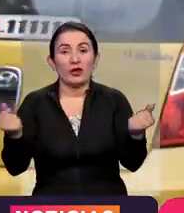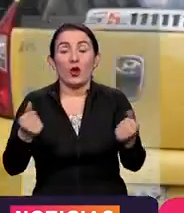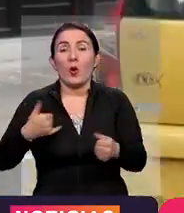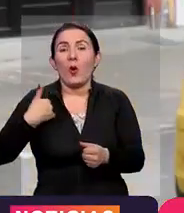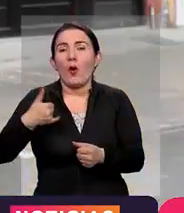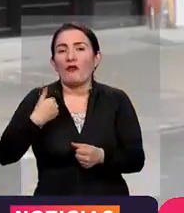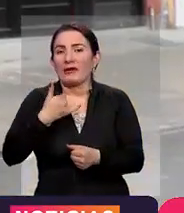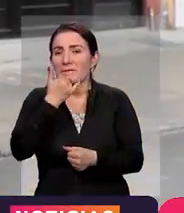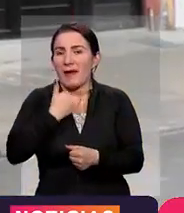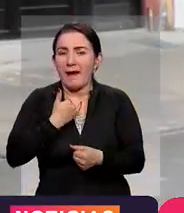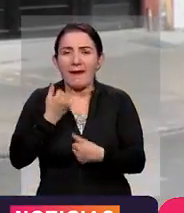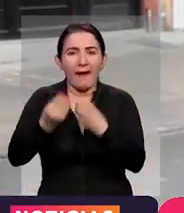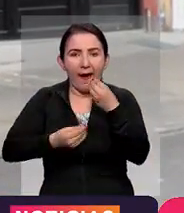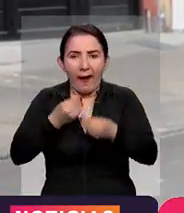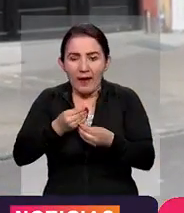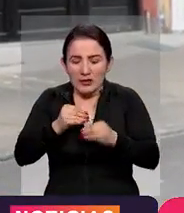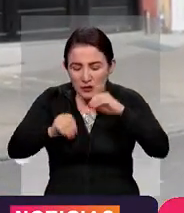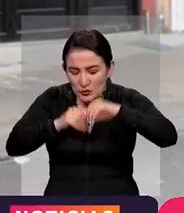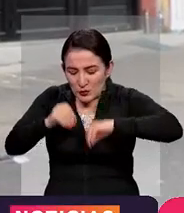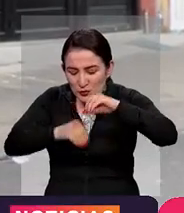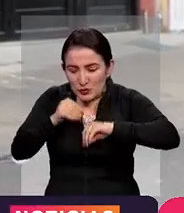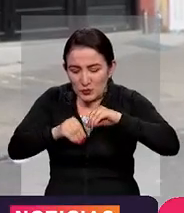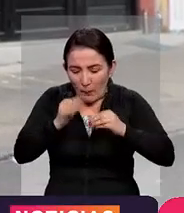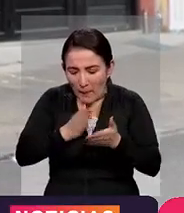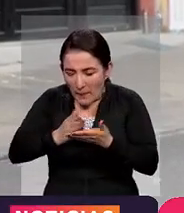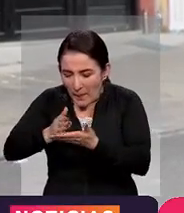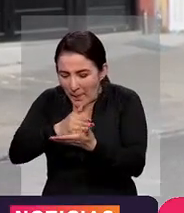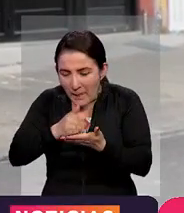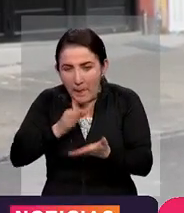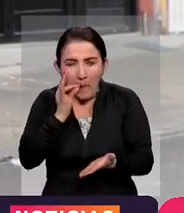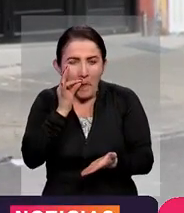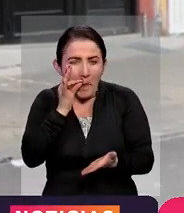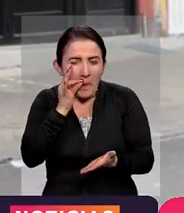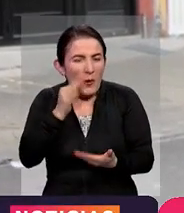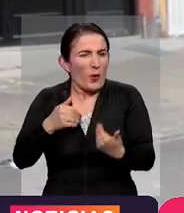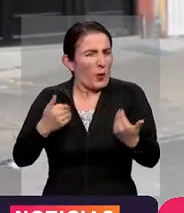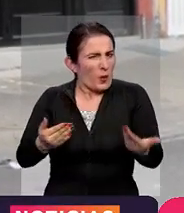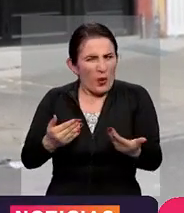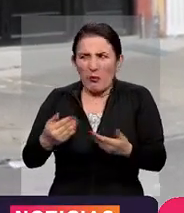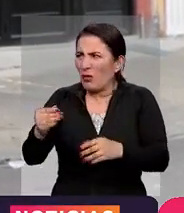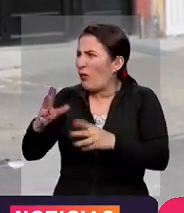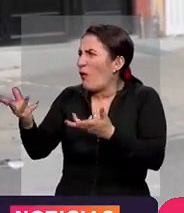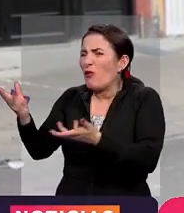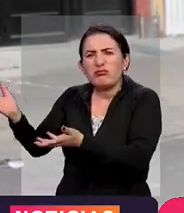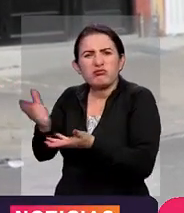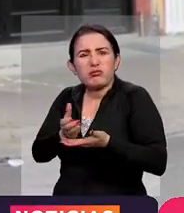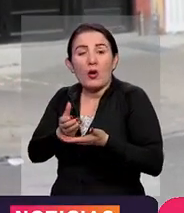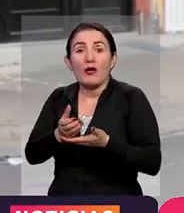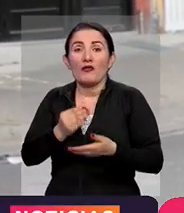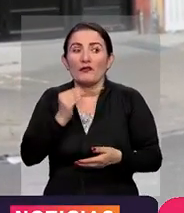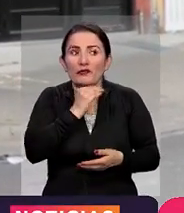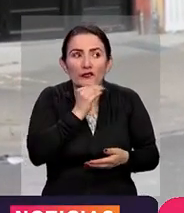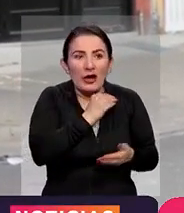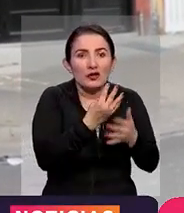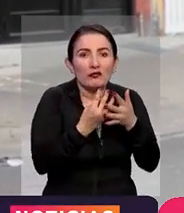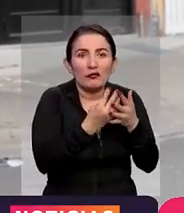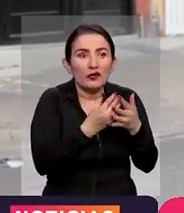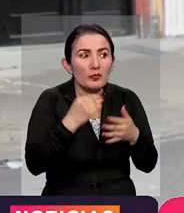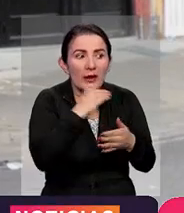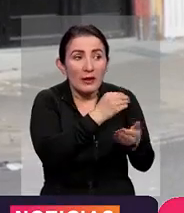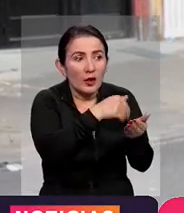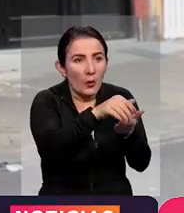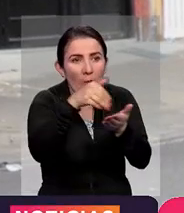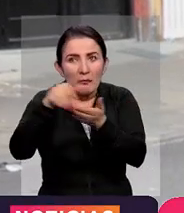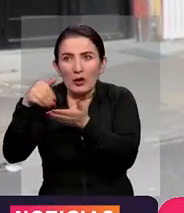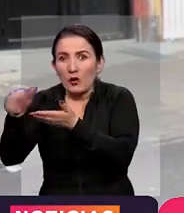jóvenes que se dedicaban a fabricar sustancias psicoactivas. ¿Cómo conseguían estos fármacos? Pues falsificaban fórmulas médicas para comprar